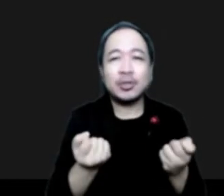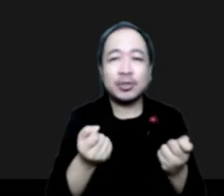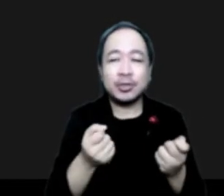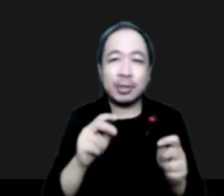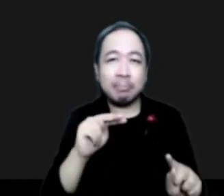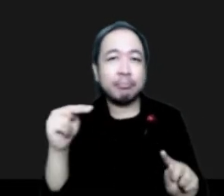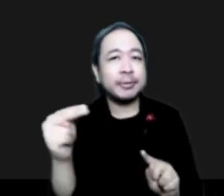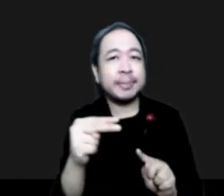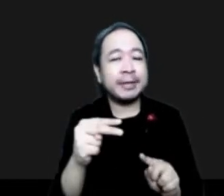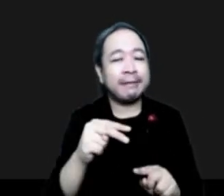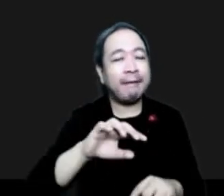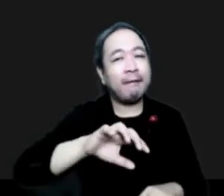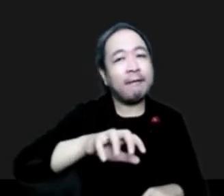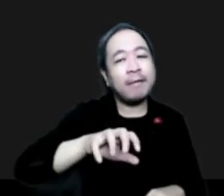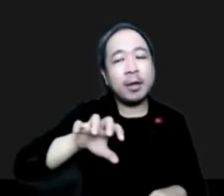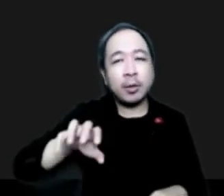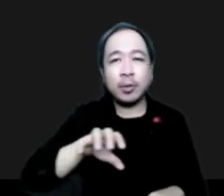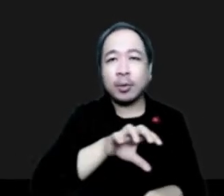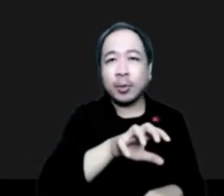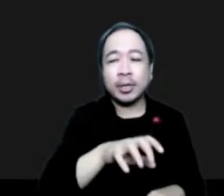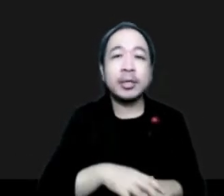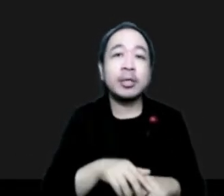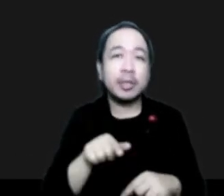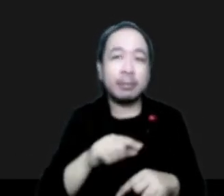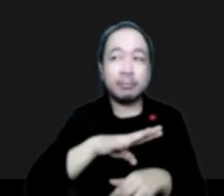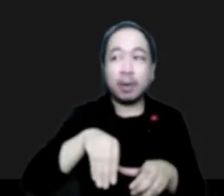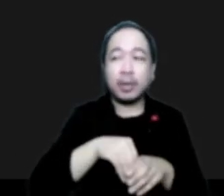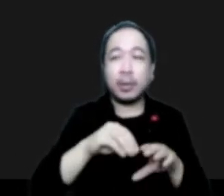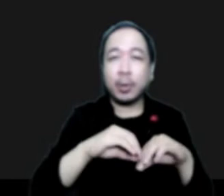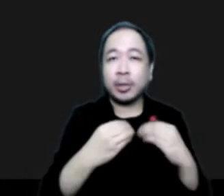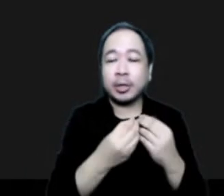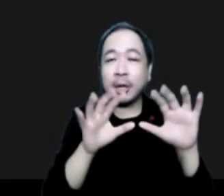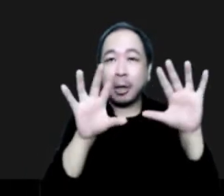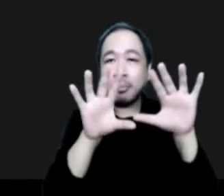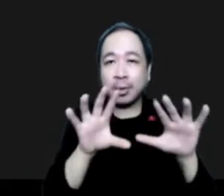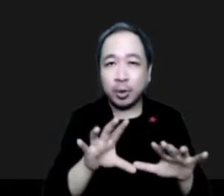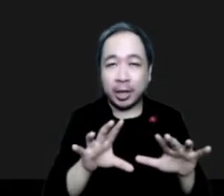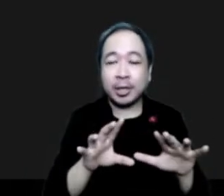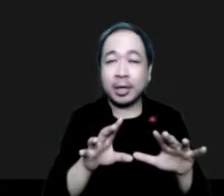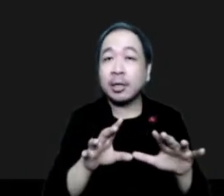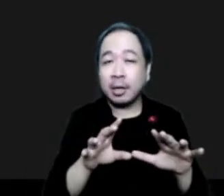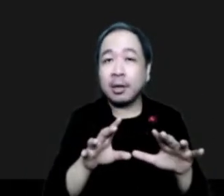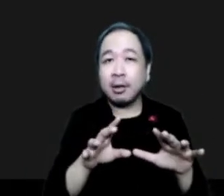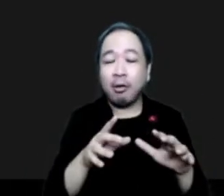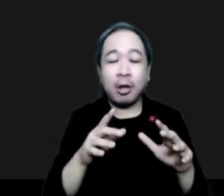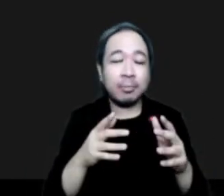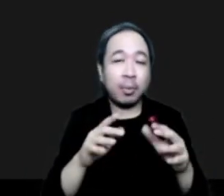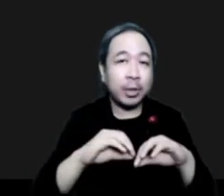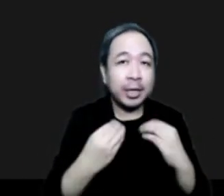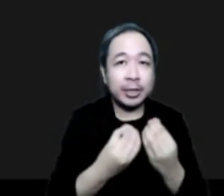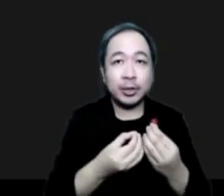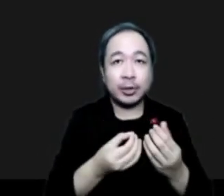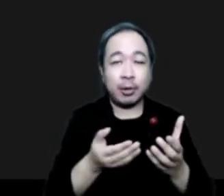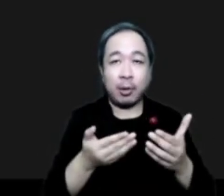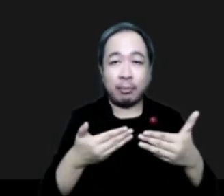meteorológicos desde Belice hasta Panamá. La red centroamericana de descargas eléctricas